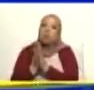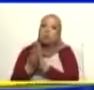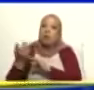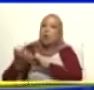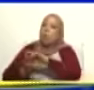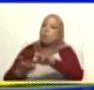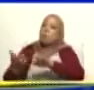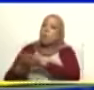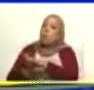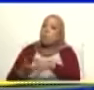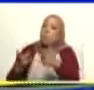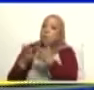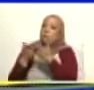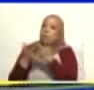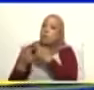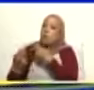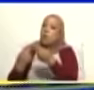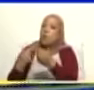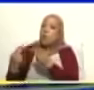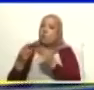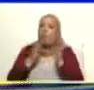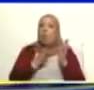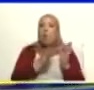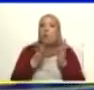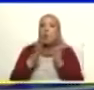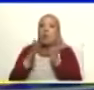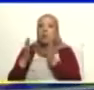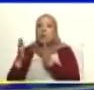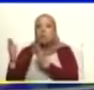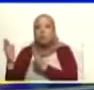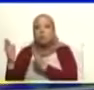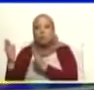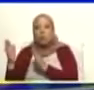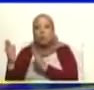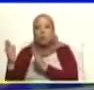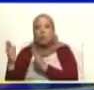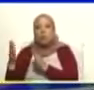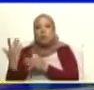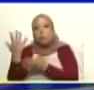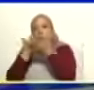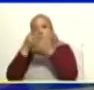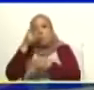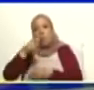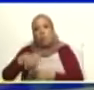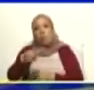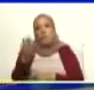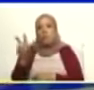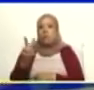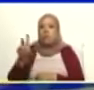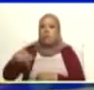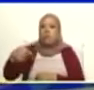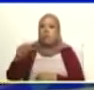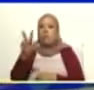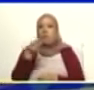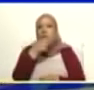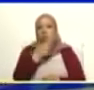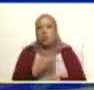sabotear la realización del referéndum consultivo del pueblo de Venezuela el próximo 3